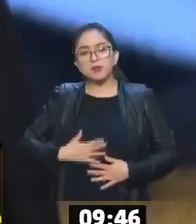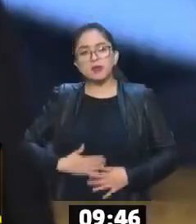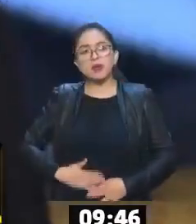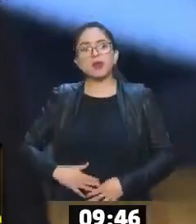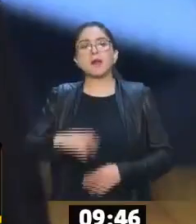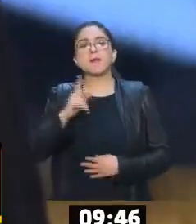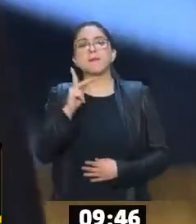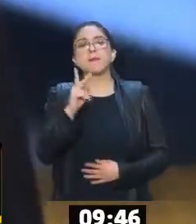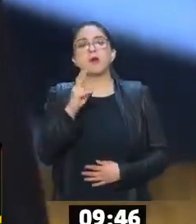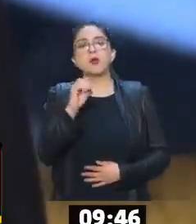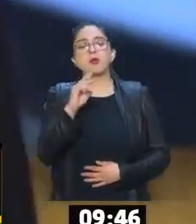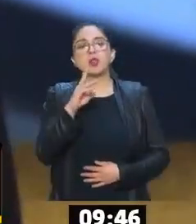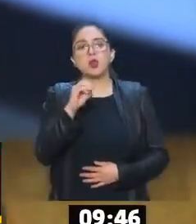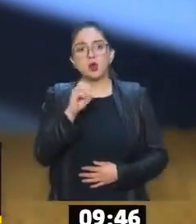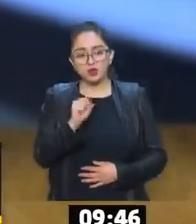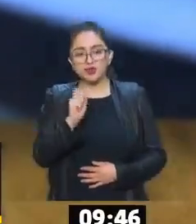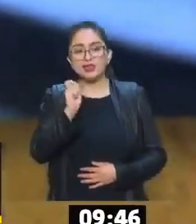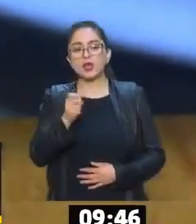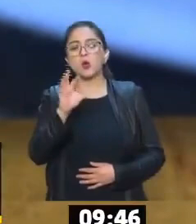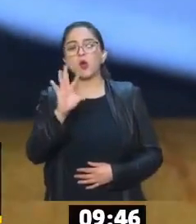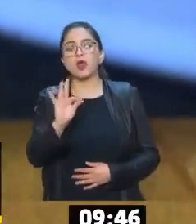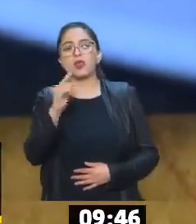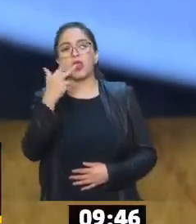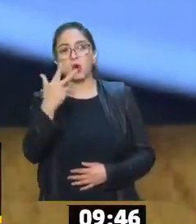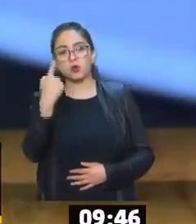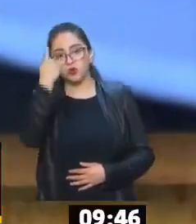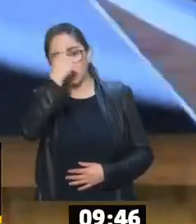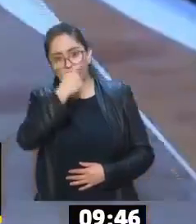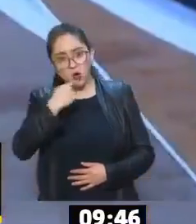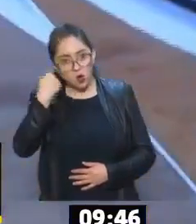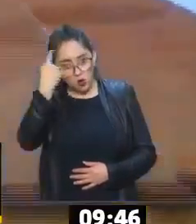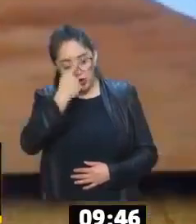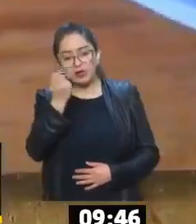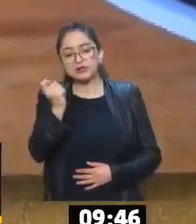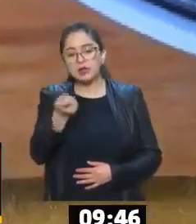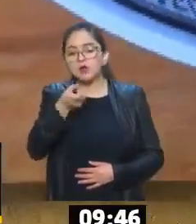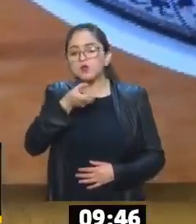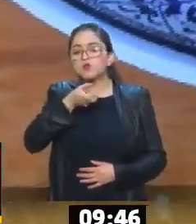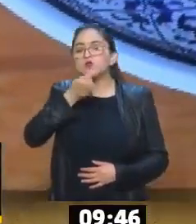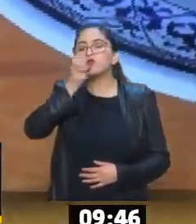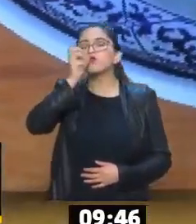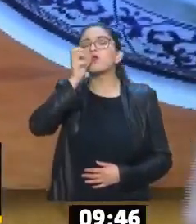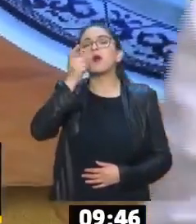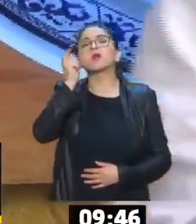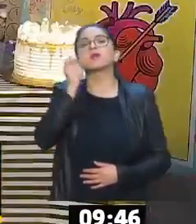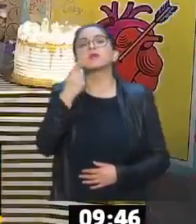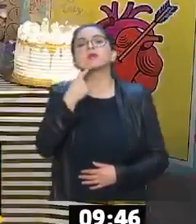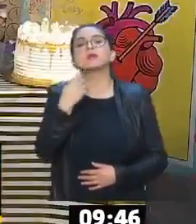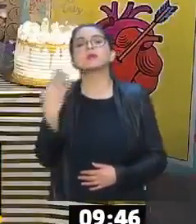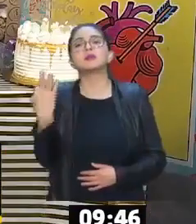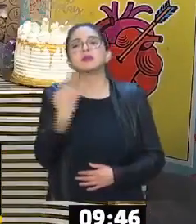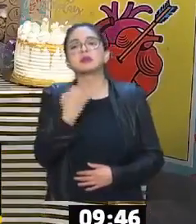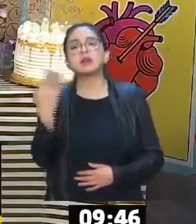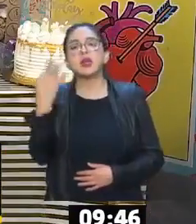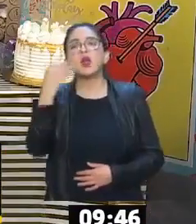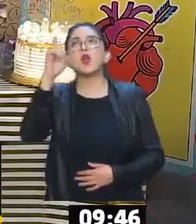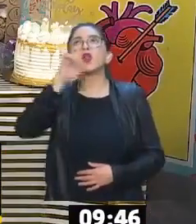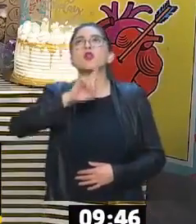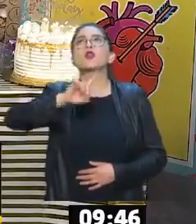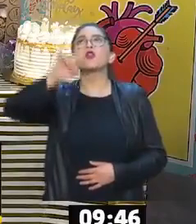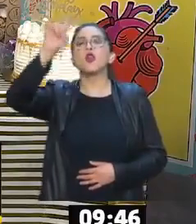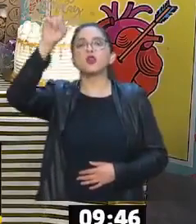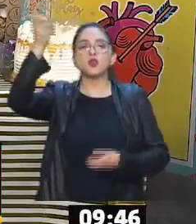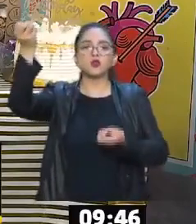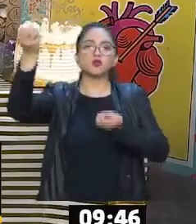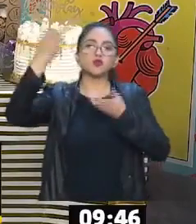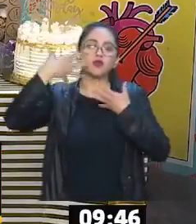de la fermentación para poder tener todos los beneficios nutricionales de esta deliciosa bebida de los dioses, mi de los